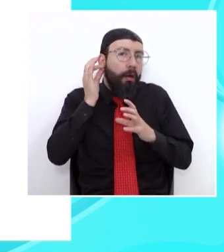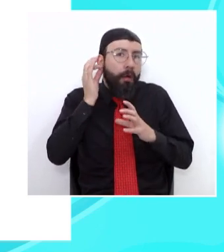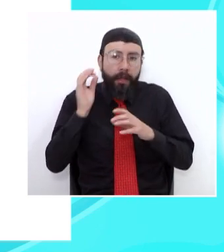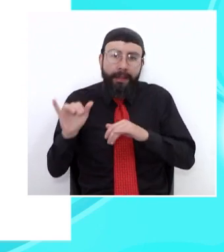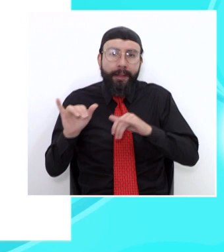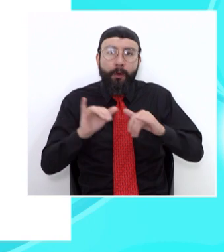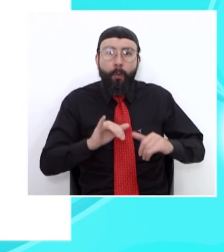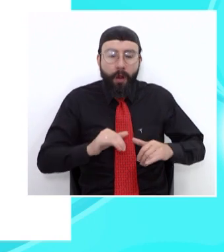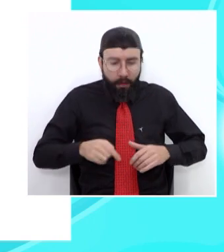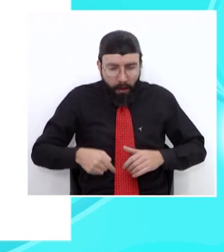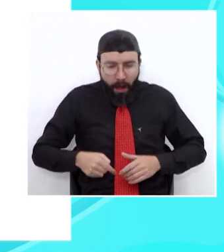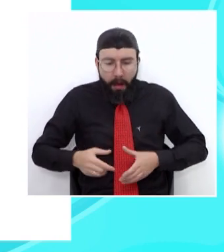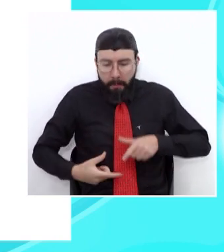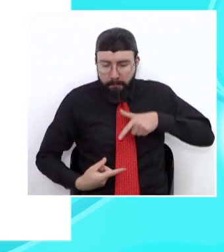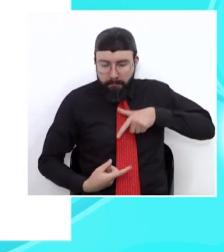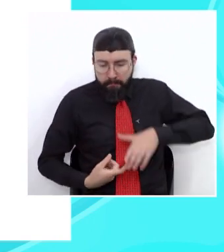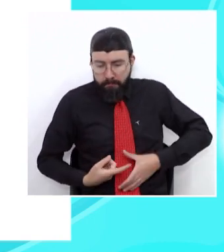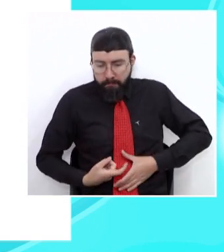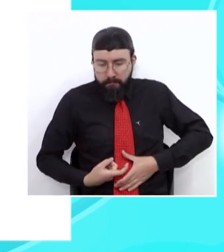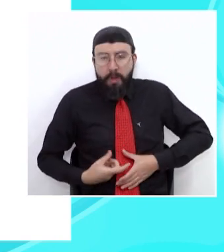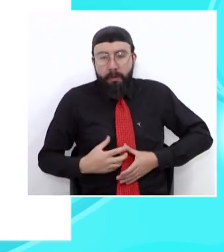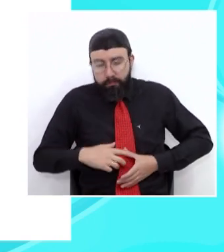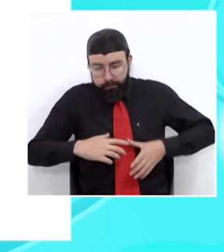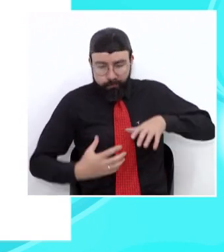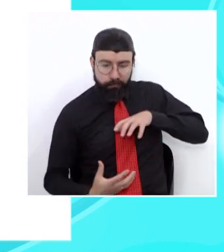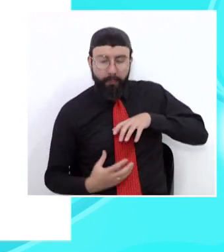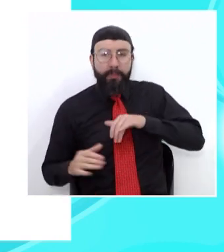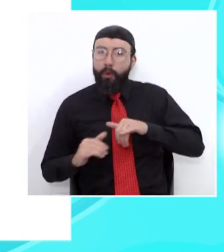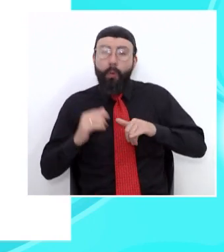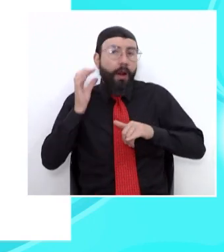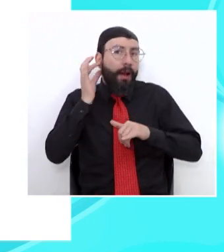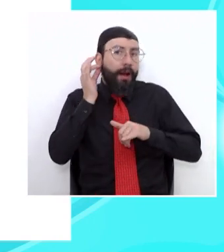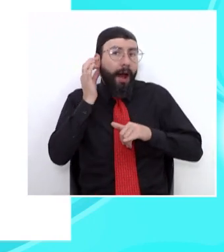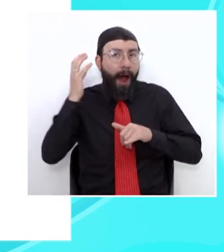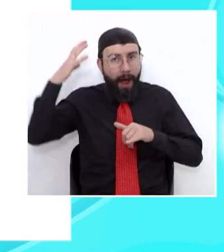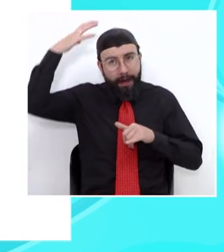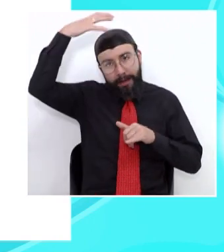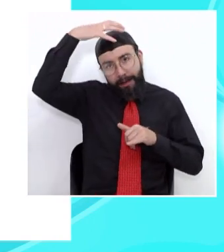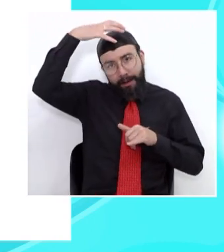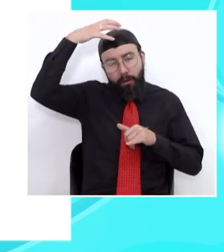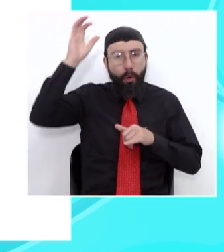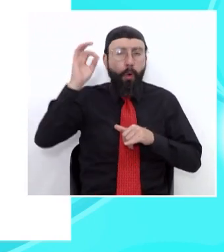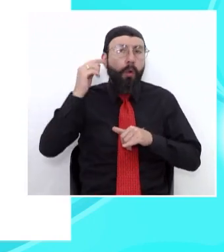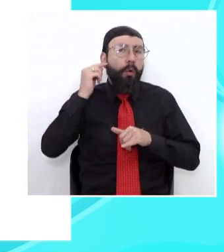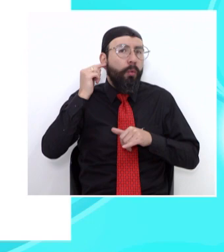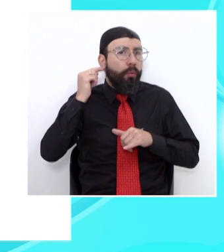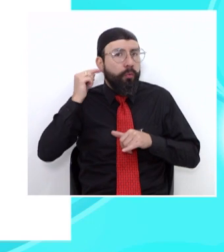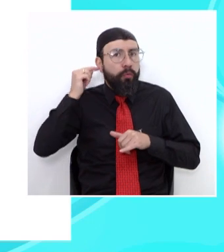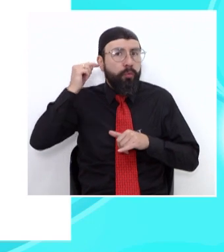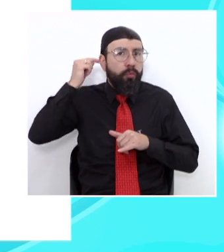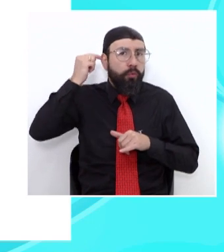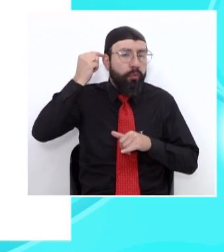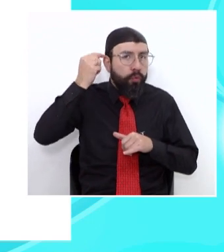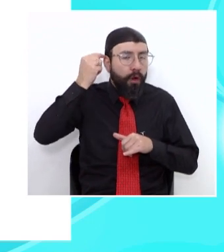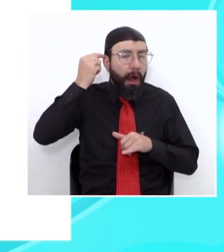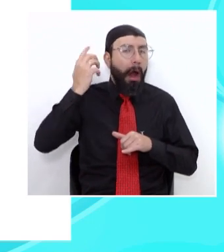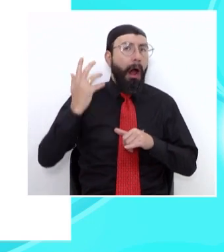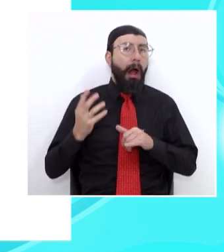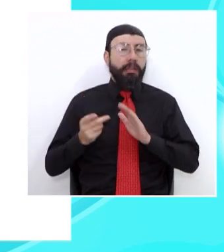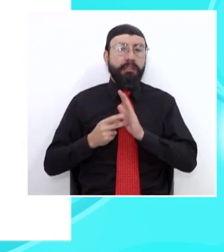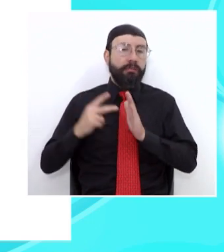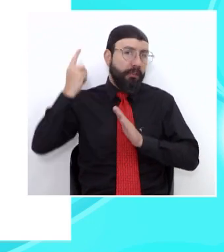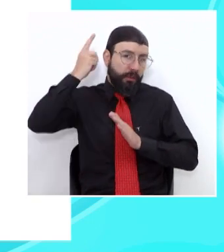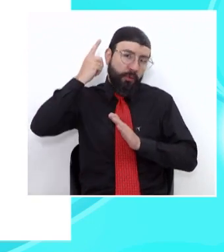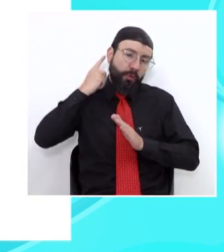la cabeza a mi paciente. Ah, es que esa parte que le da la vuelta a la oreja es el sistema